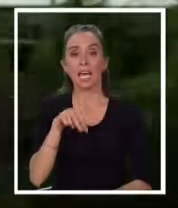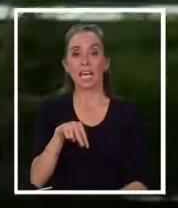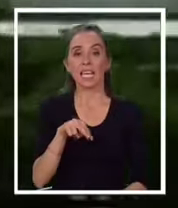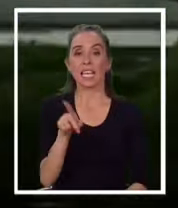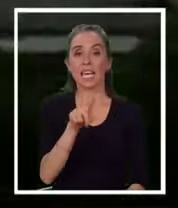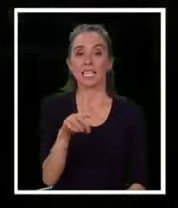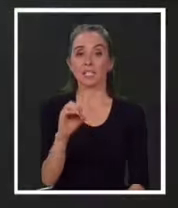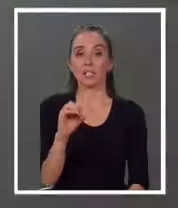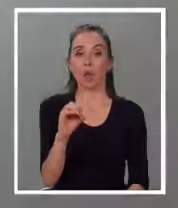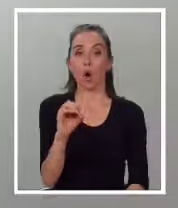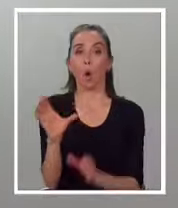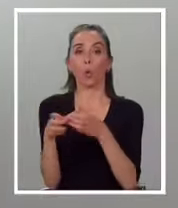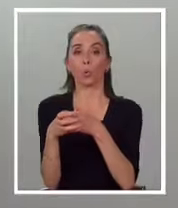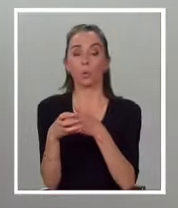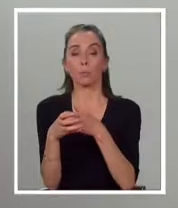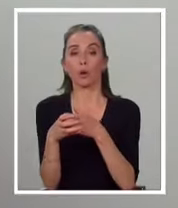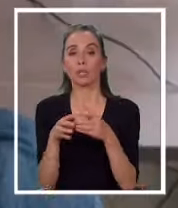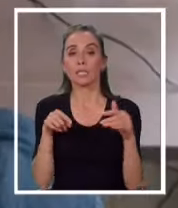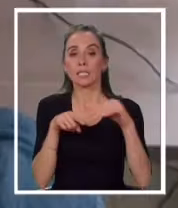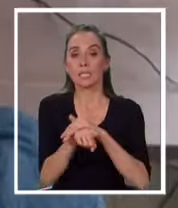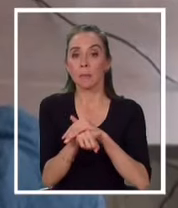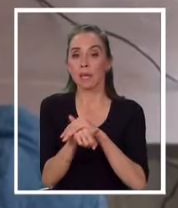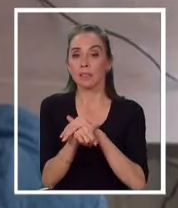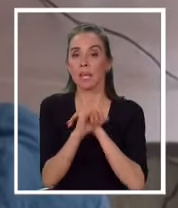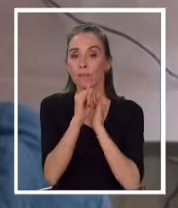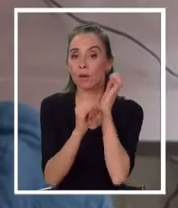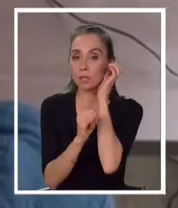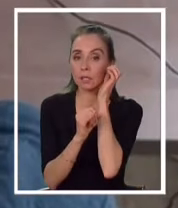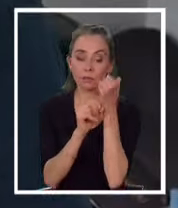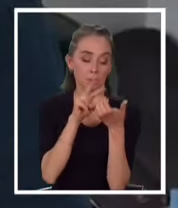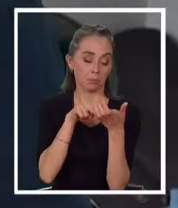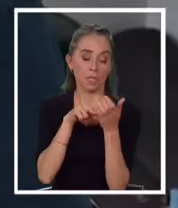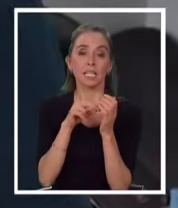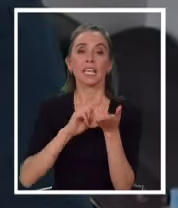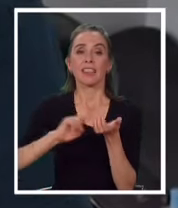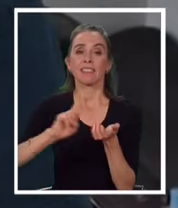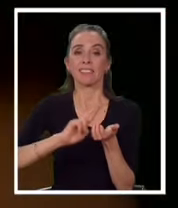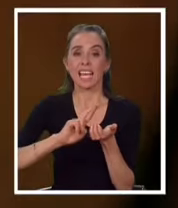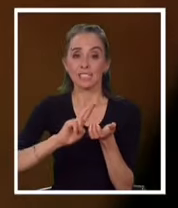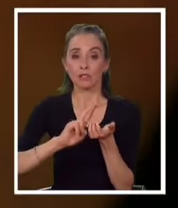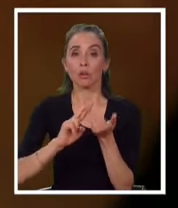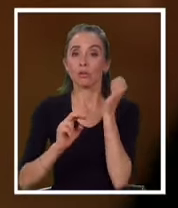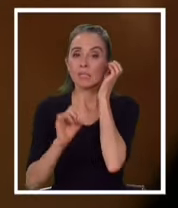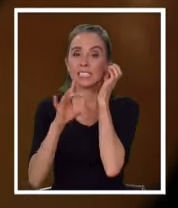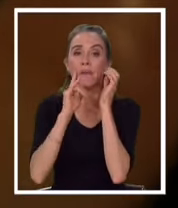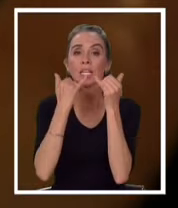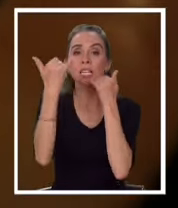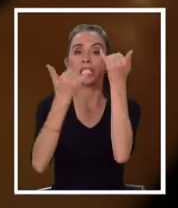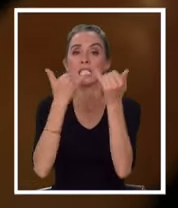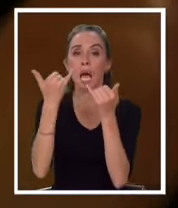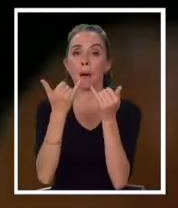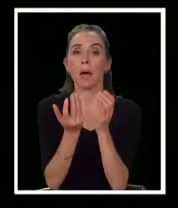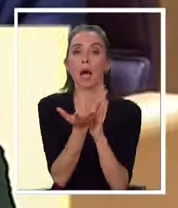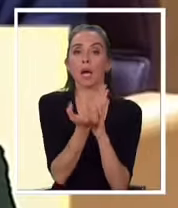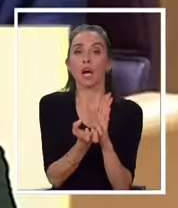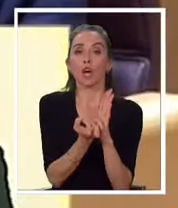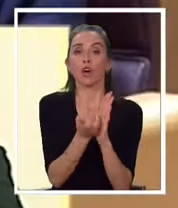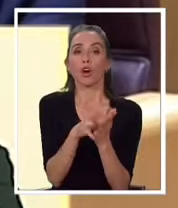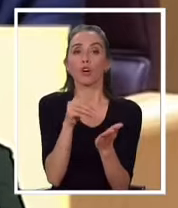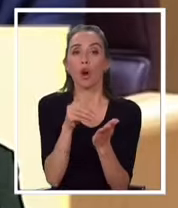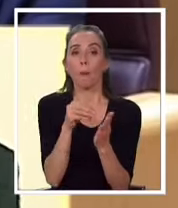Group, capaz de introducirse en la información de los celulares y leer mensajes de texto, saber el registro de llamadas y obtener contraseñas.